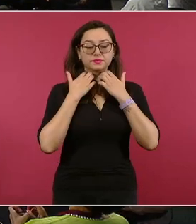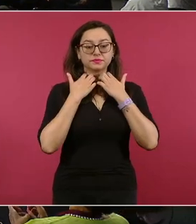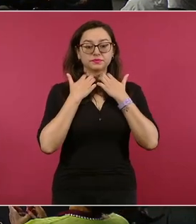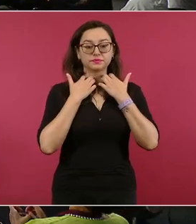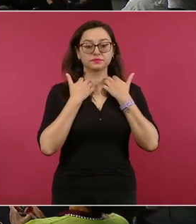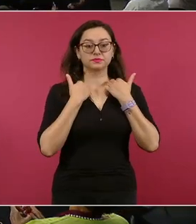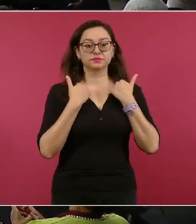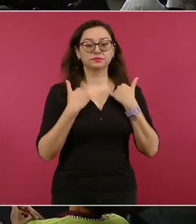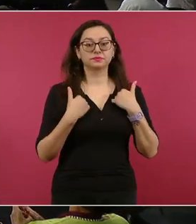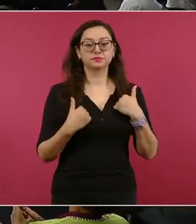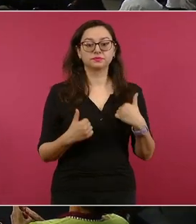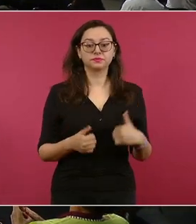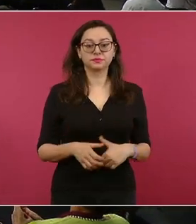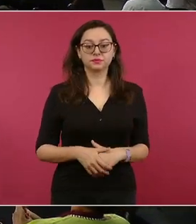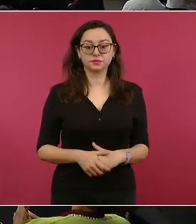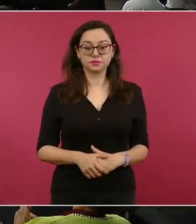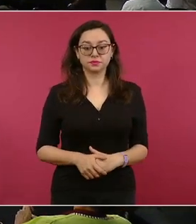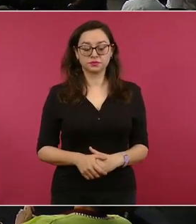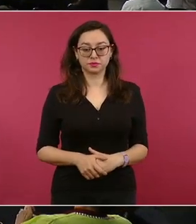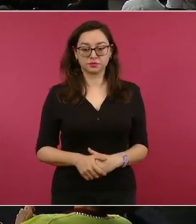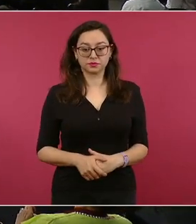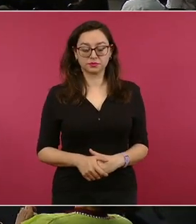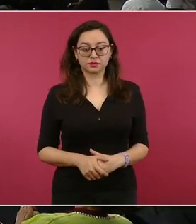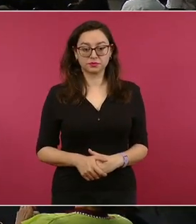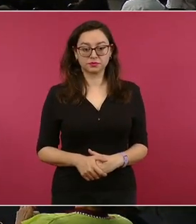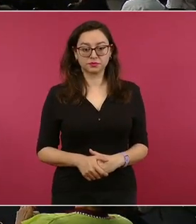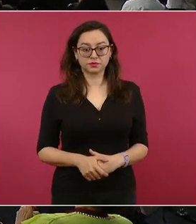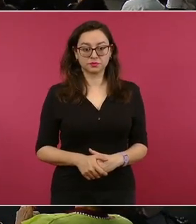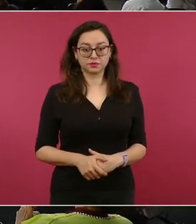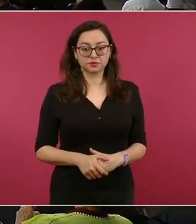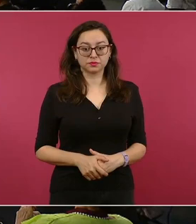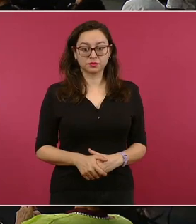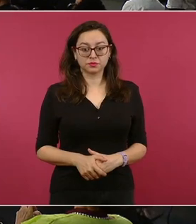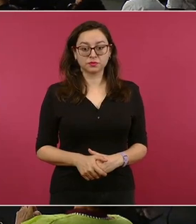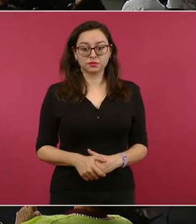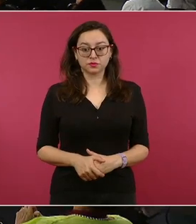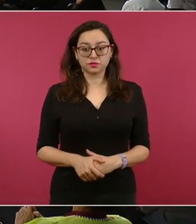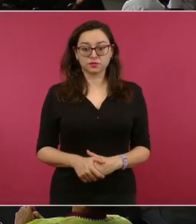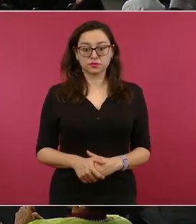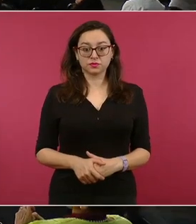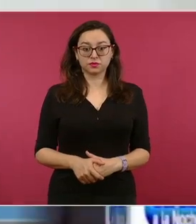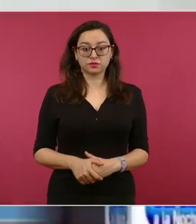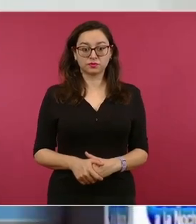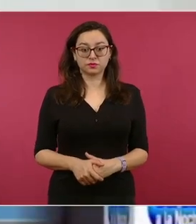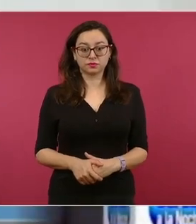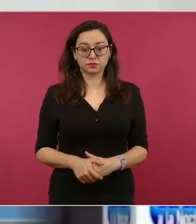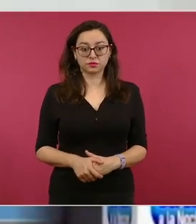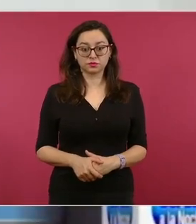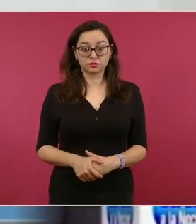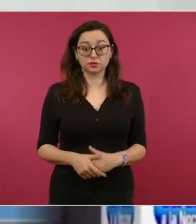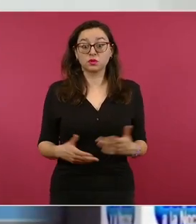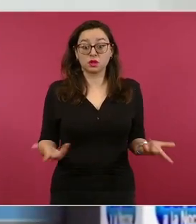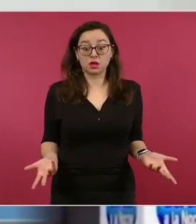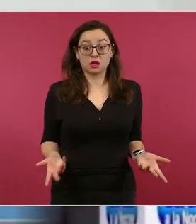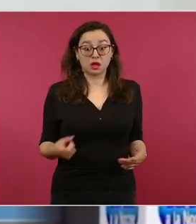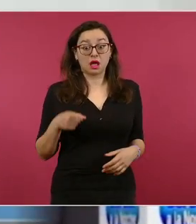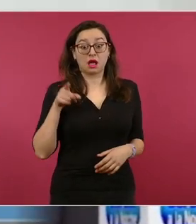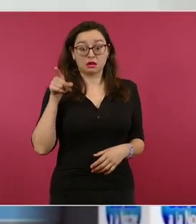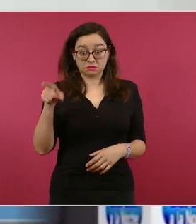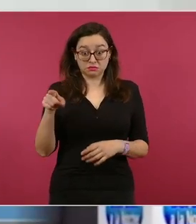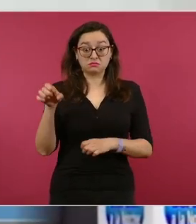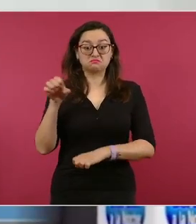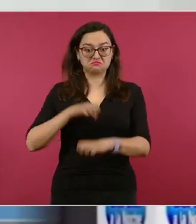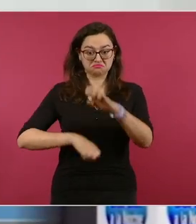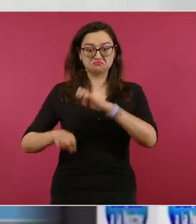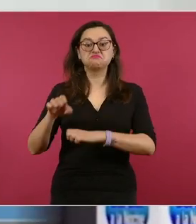Adelante, a ver si se puede. Y cuando ya era confirmado que la respuesta era negativa, yo ya le había dicho a la